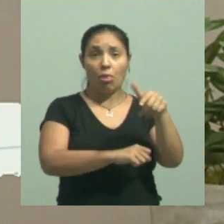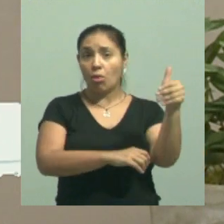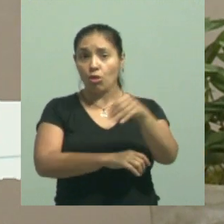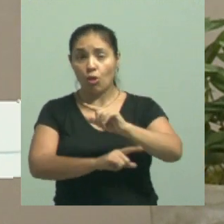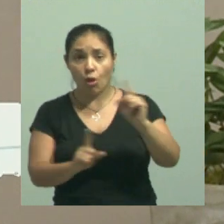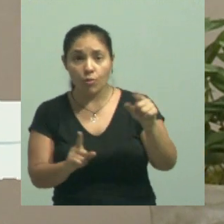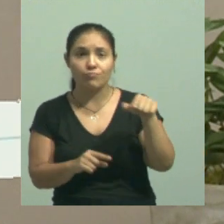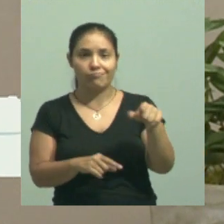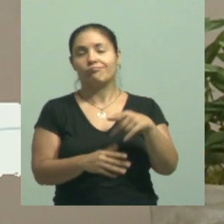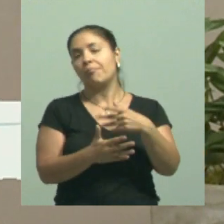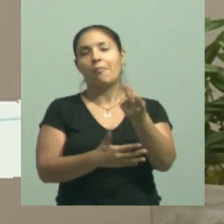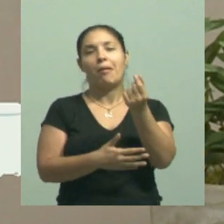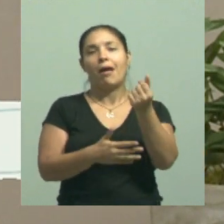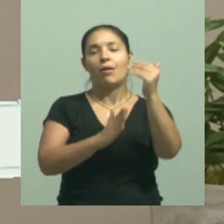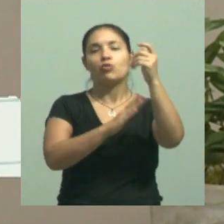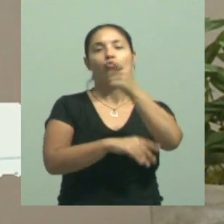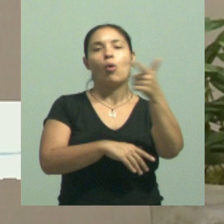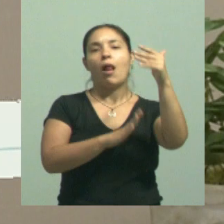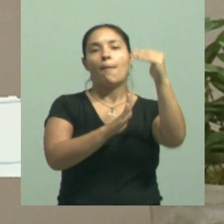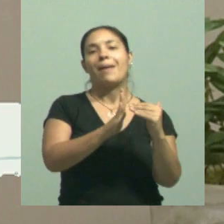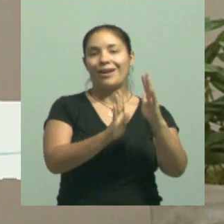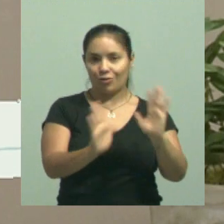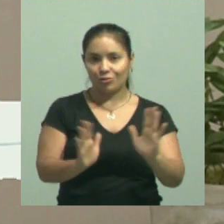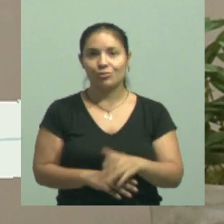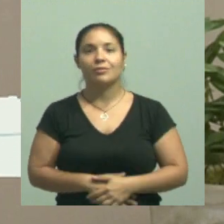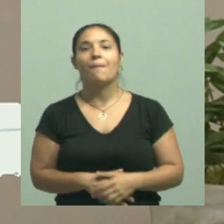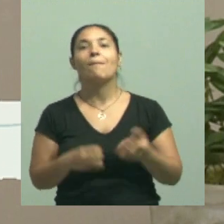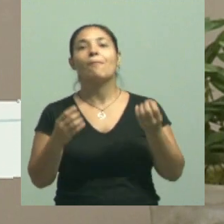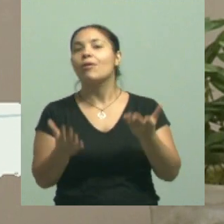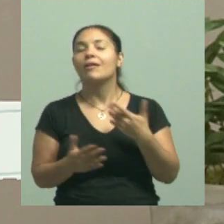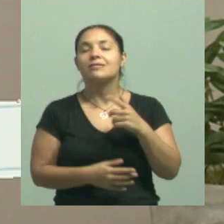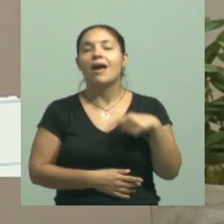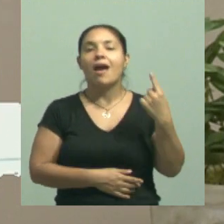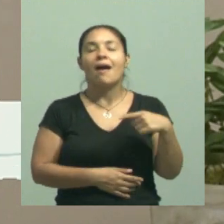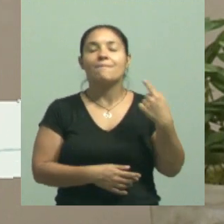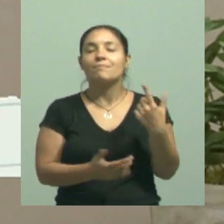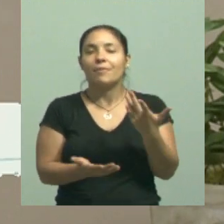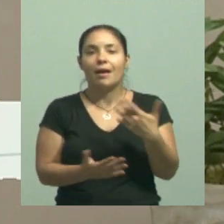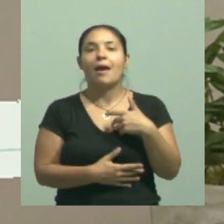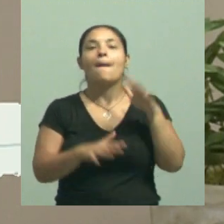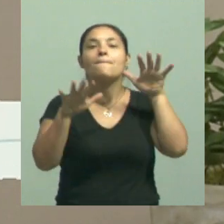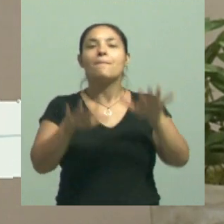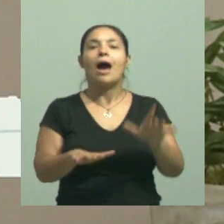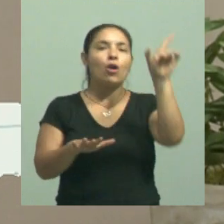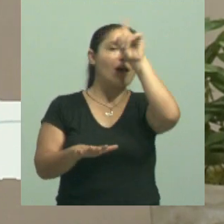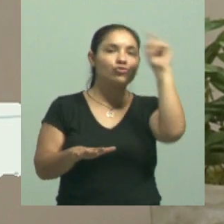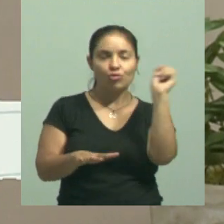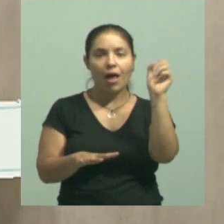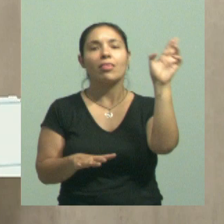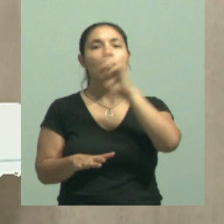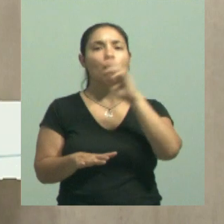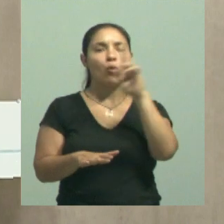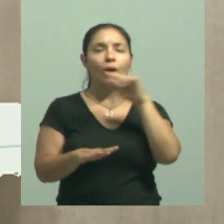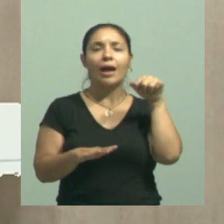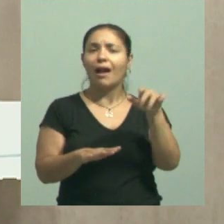que es habitual que se unan las mujeres argentinas al paro internacional de mujeres, que se hace todos los años, ¿no?